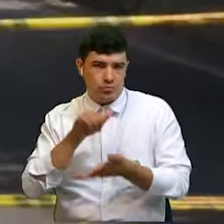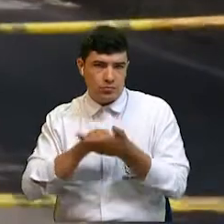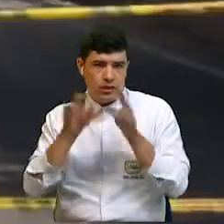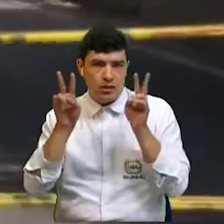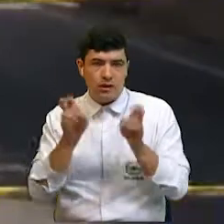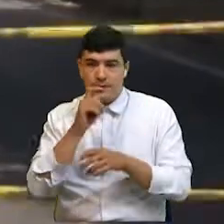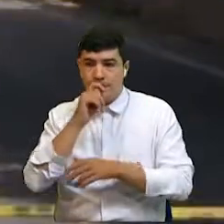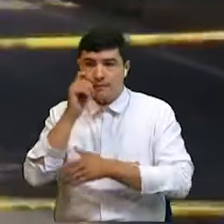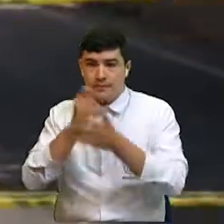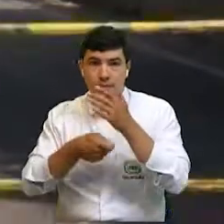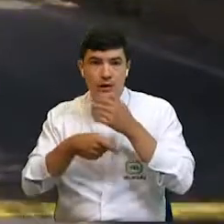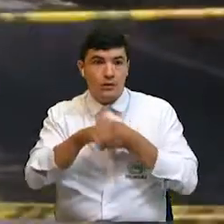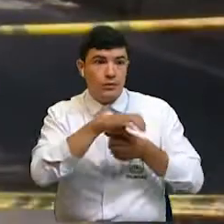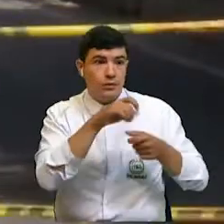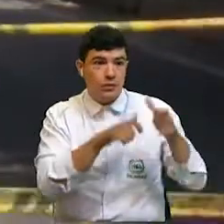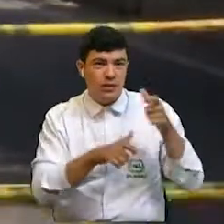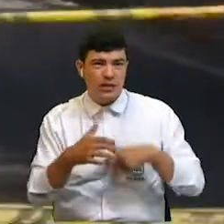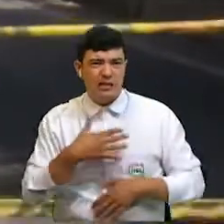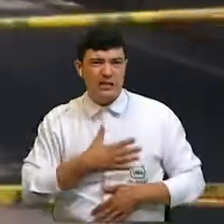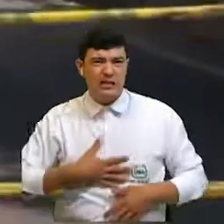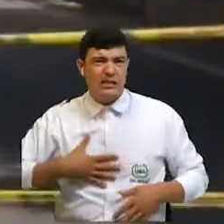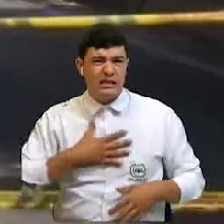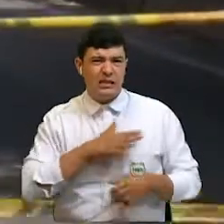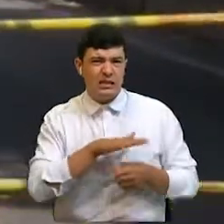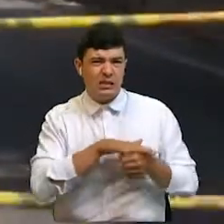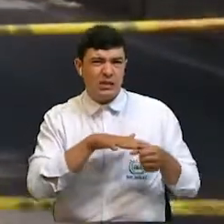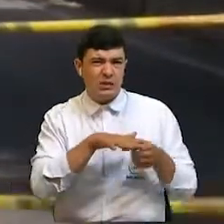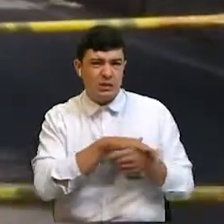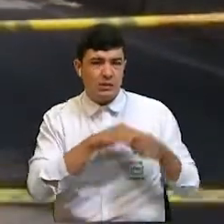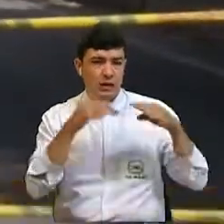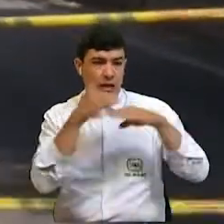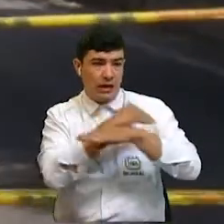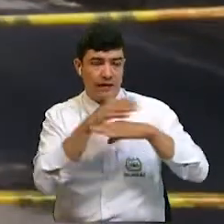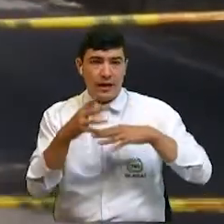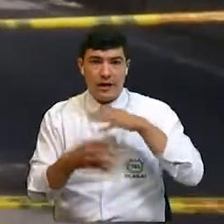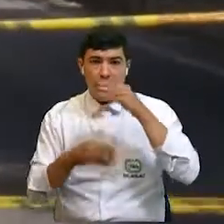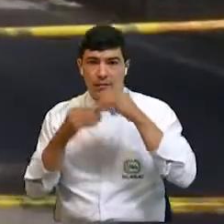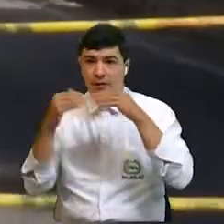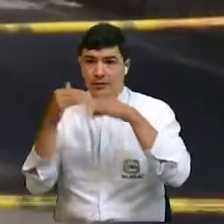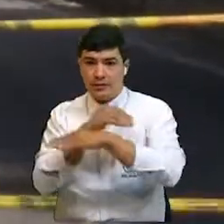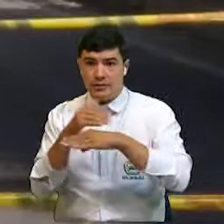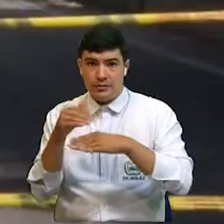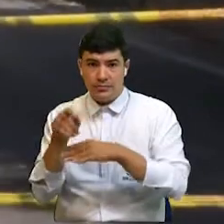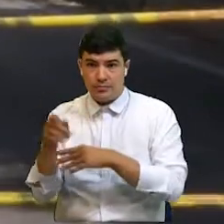que la ciudadanía se encuentra molesta por esa situación de la vía y que se pavimentó incluso hace